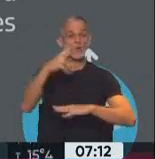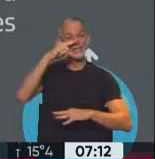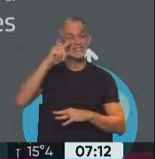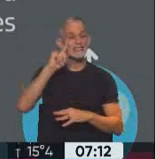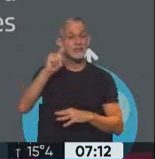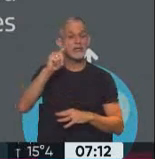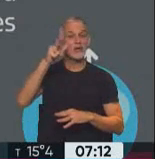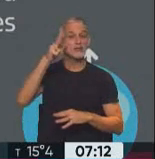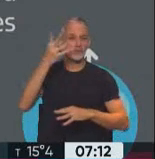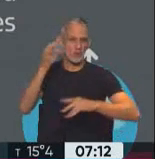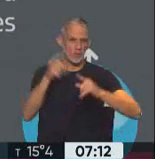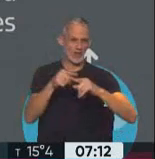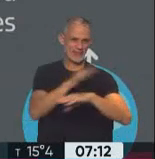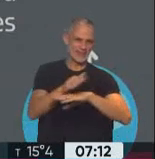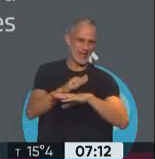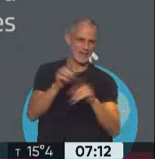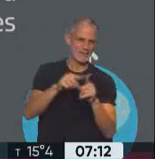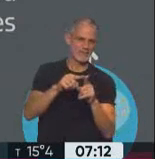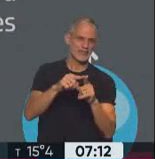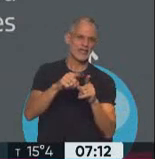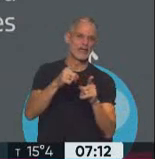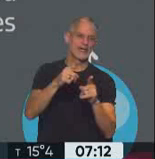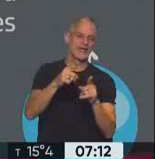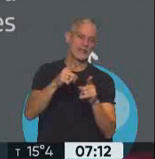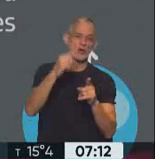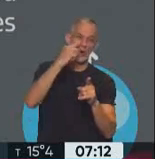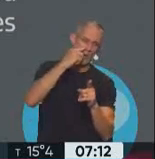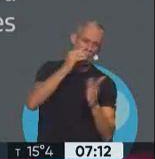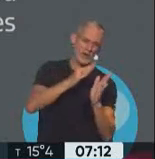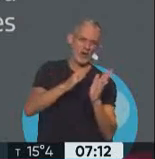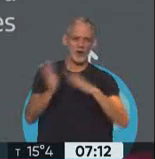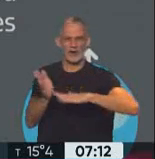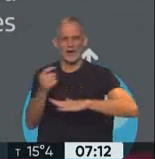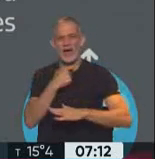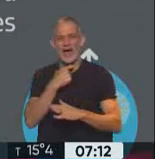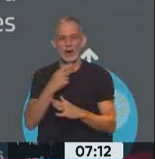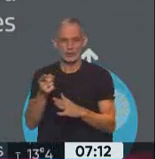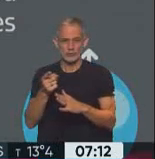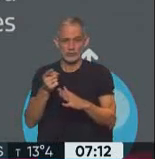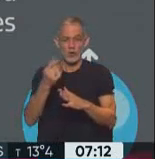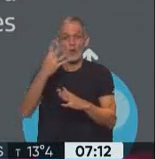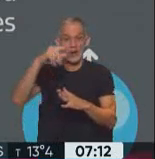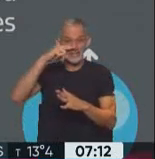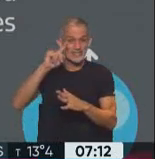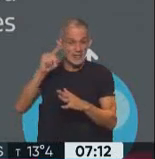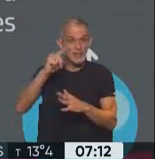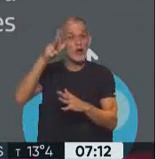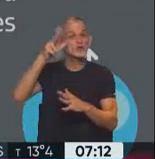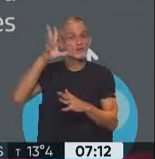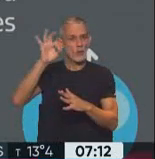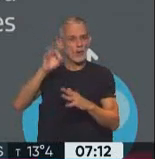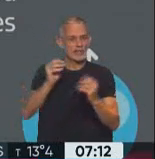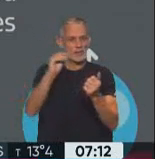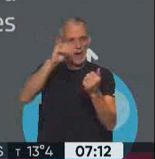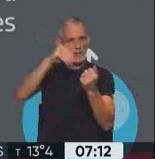45.540 pesos y luego a partir de, eso era a partir de junio, pero a partir de agosto termina el aumento,